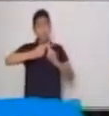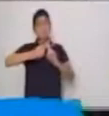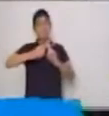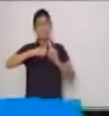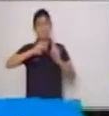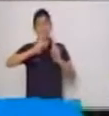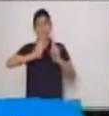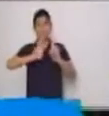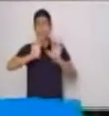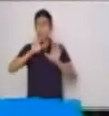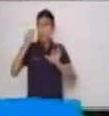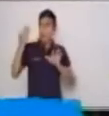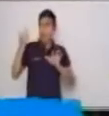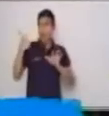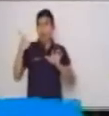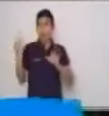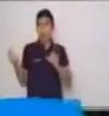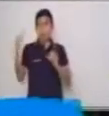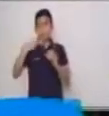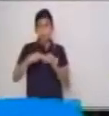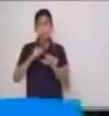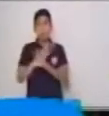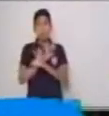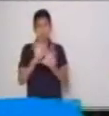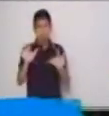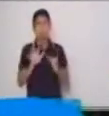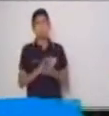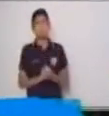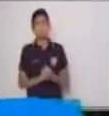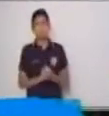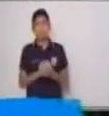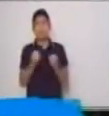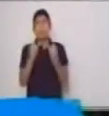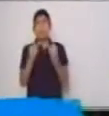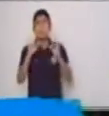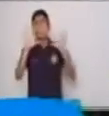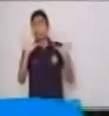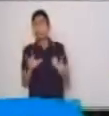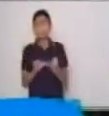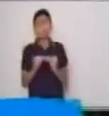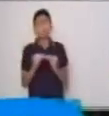3 que se agregaron. En total es